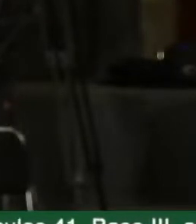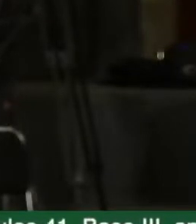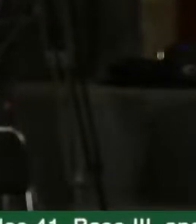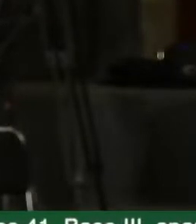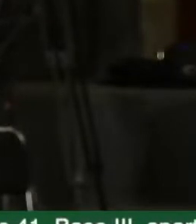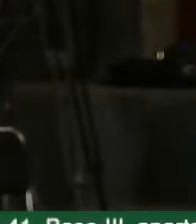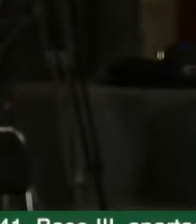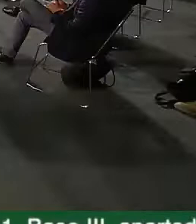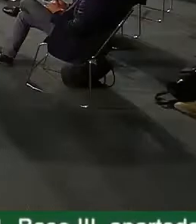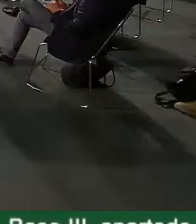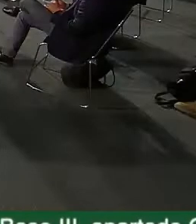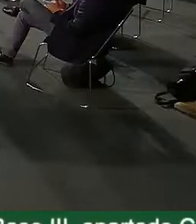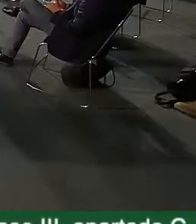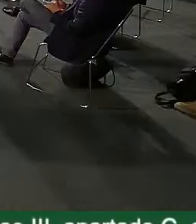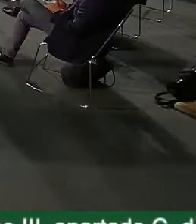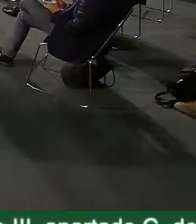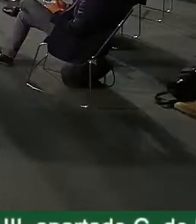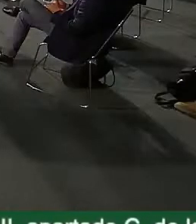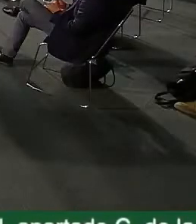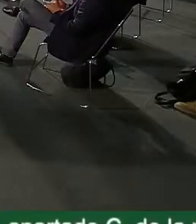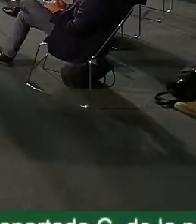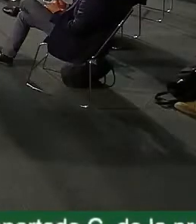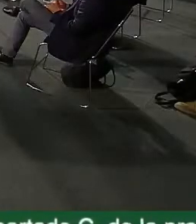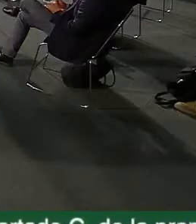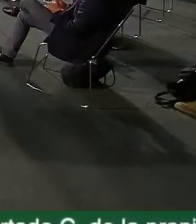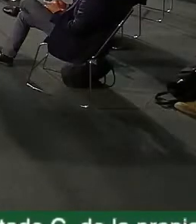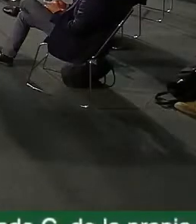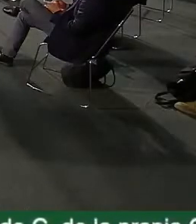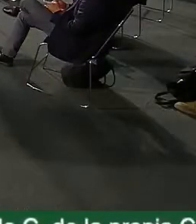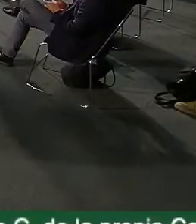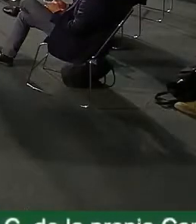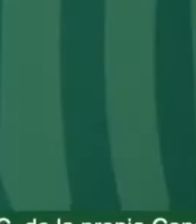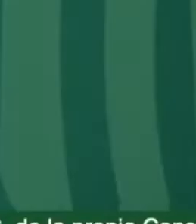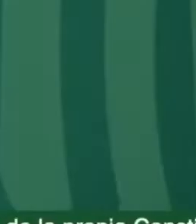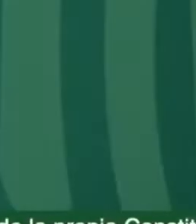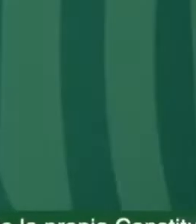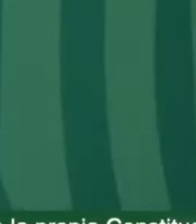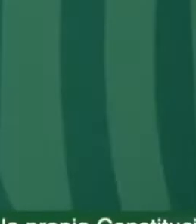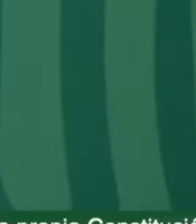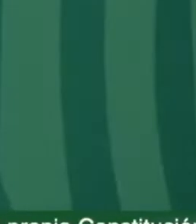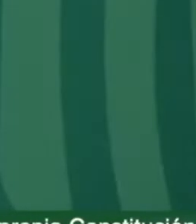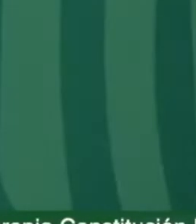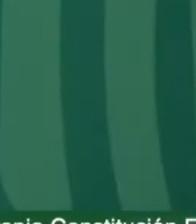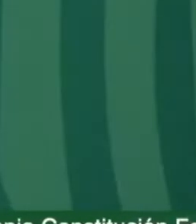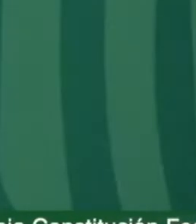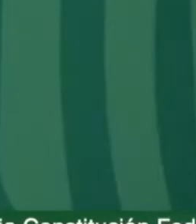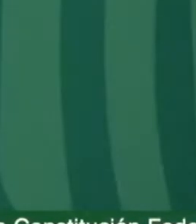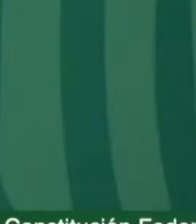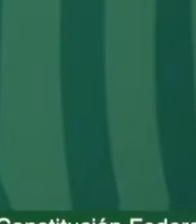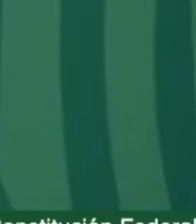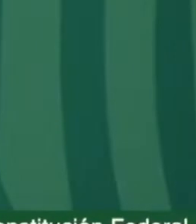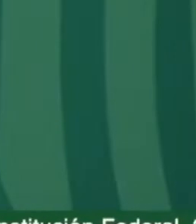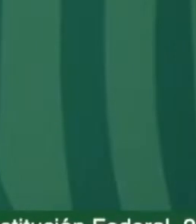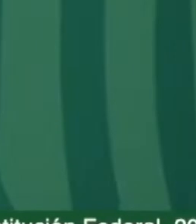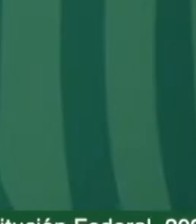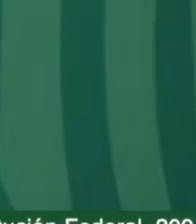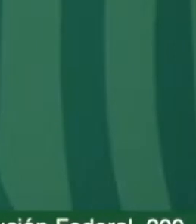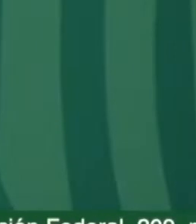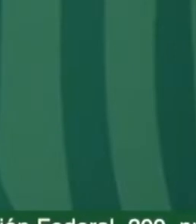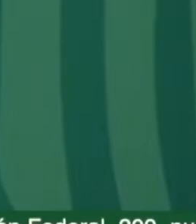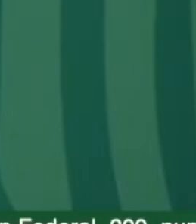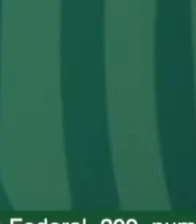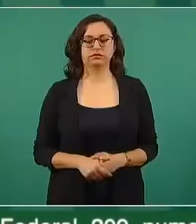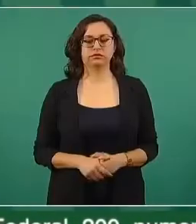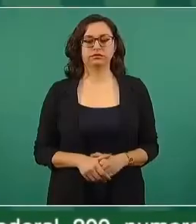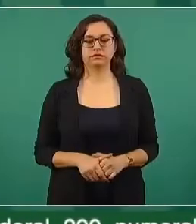propio secretario. Sí, nada más esperar a que se tenga el dictamen. Y ya